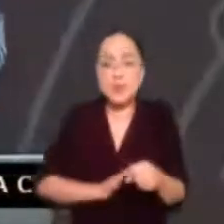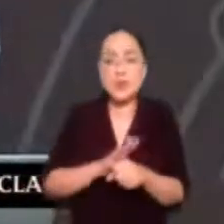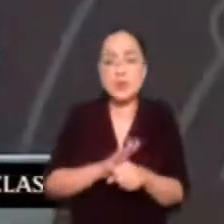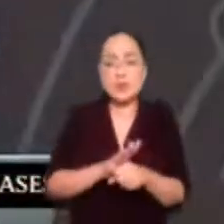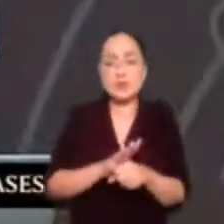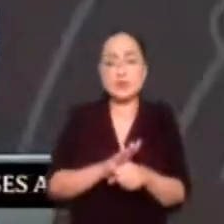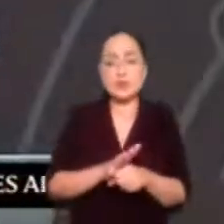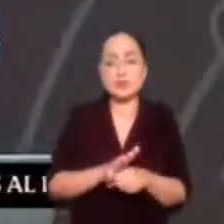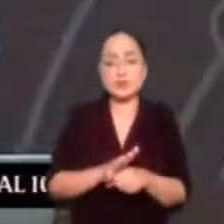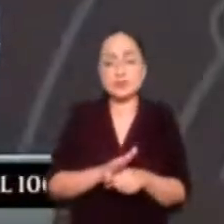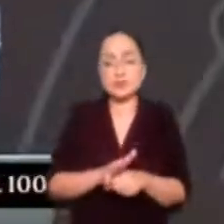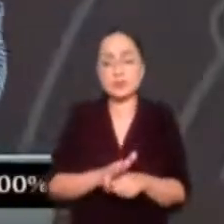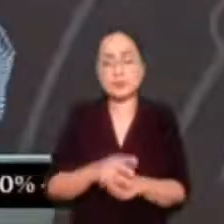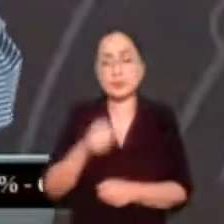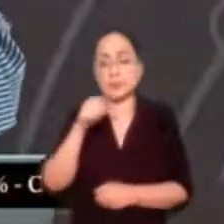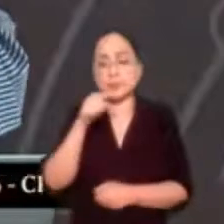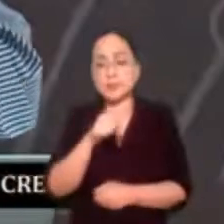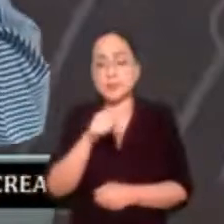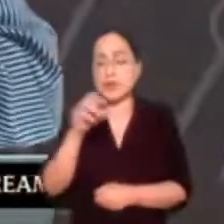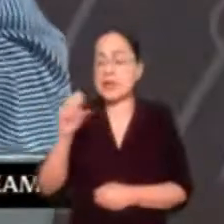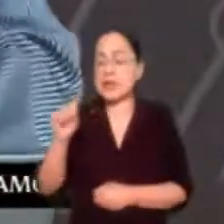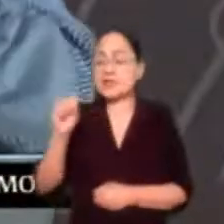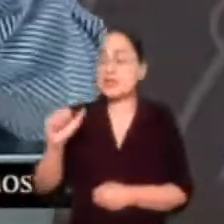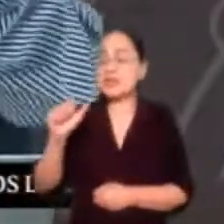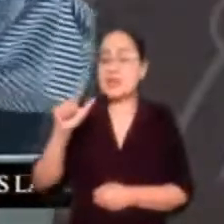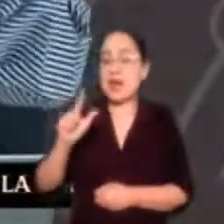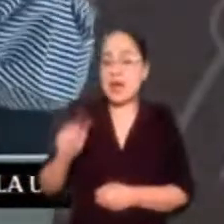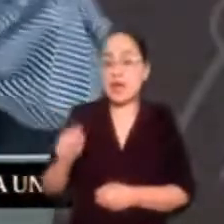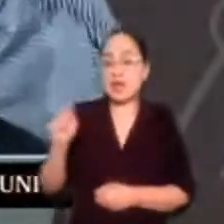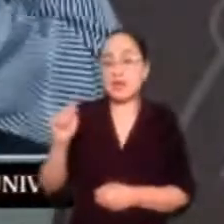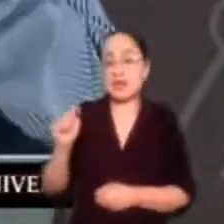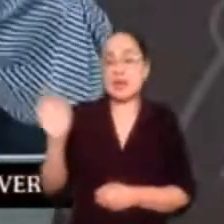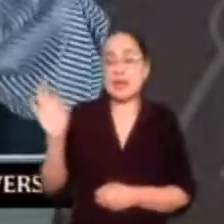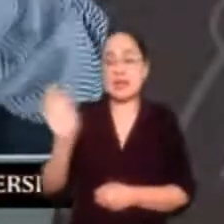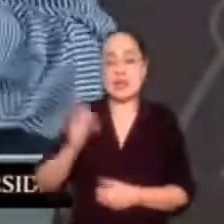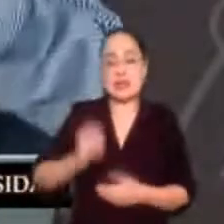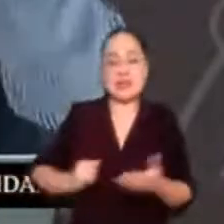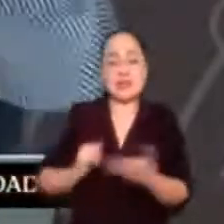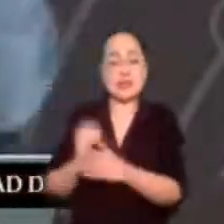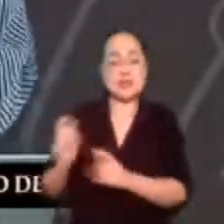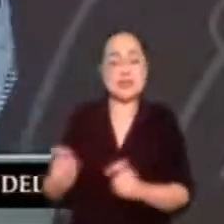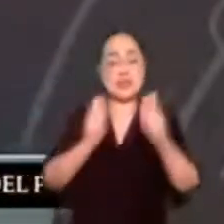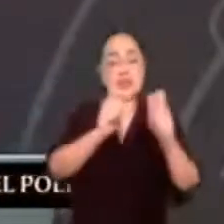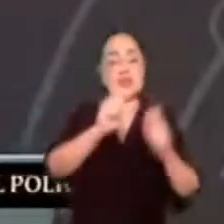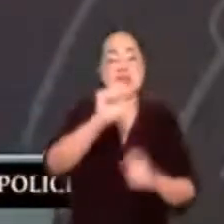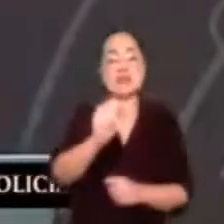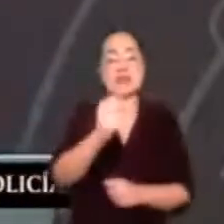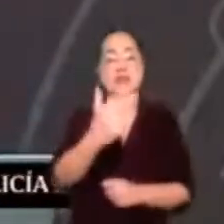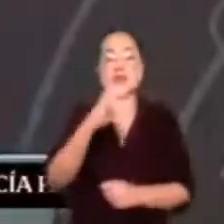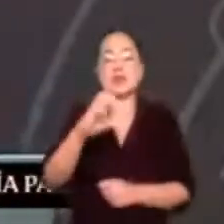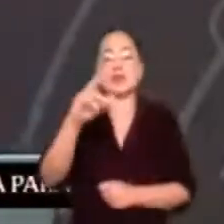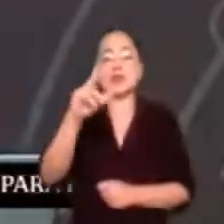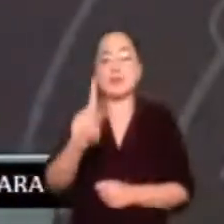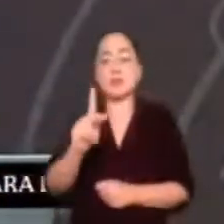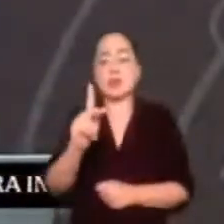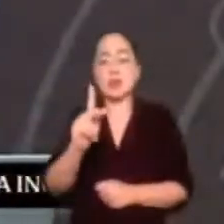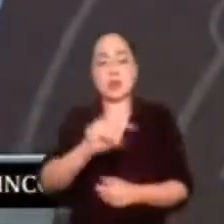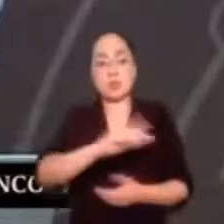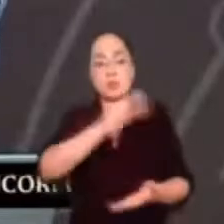decisión el SAT de turnarlo a Hacienda y decirle, ya no se manden las participaciones a la universidad.